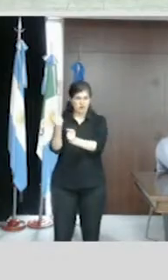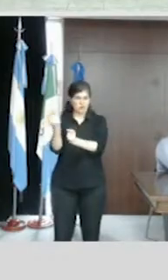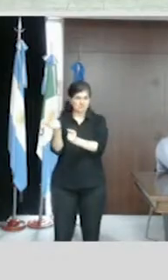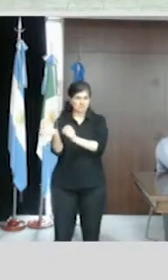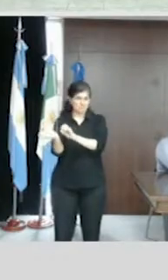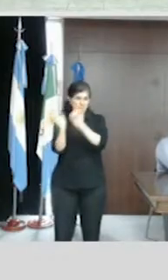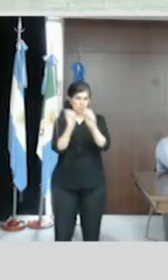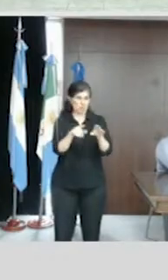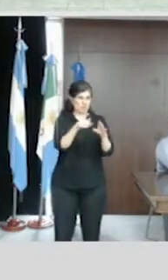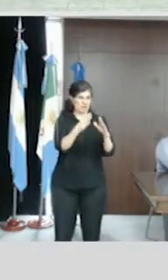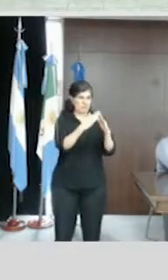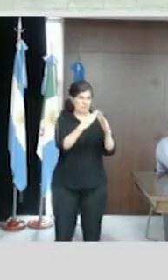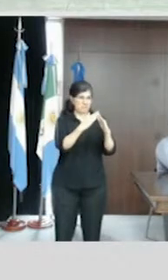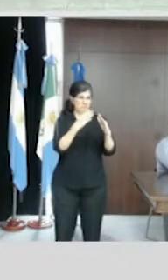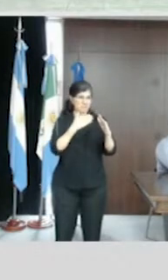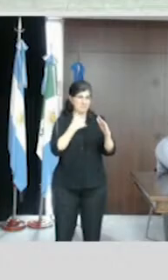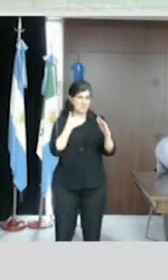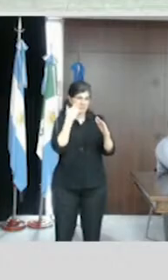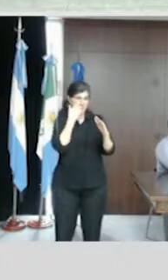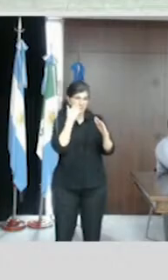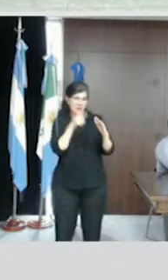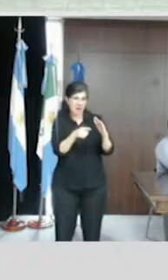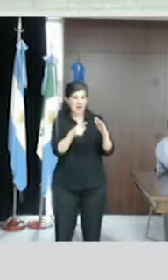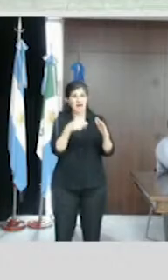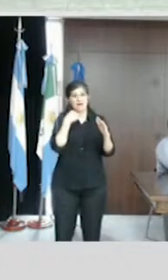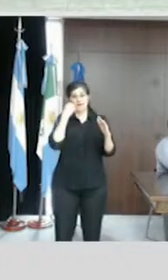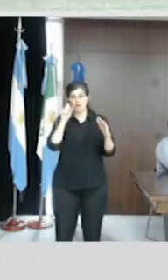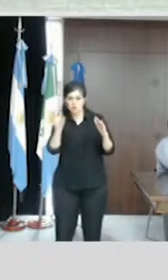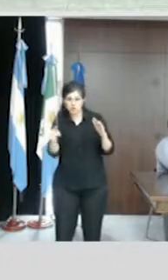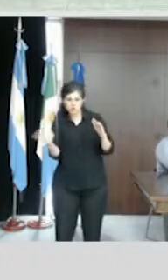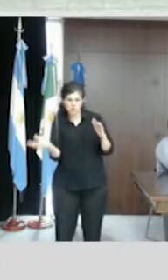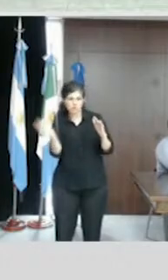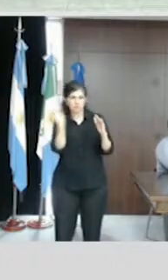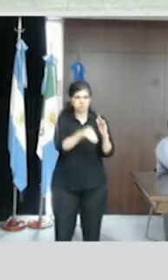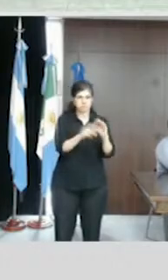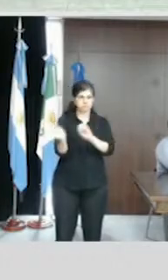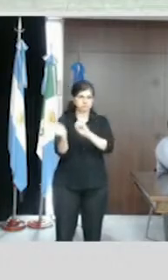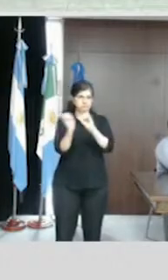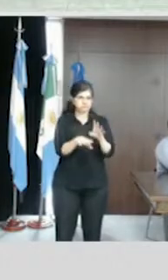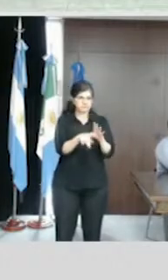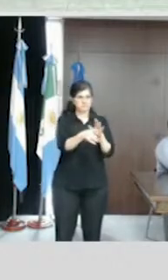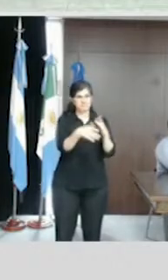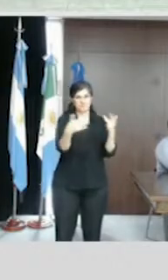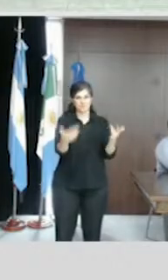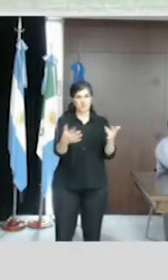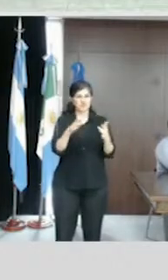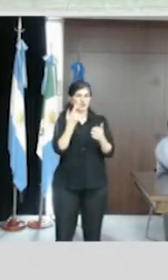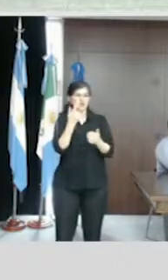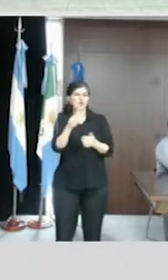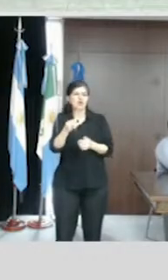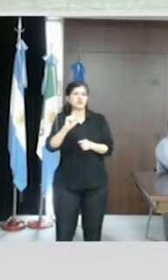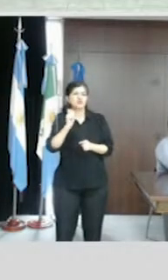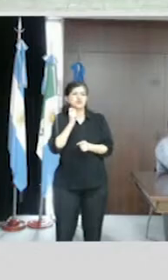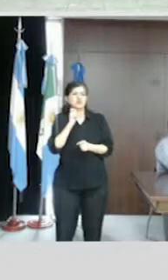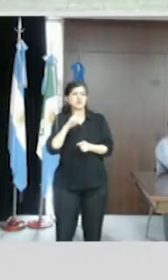con sus padres, con sus hijos y con sus padres. Pérdida del rol social, el dolor